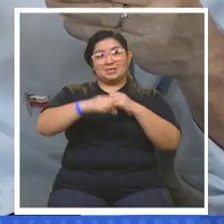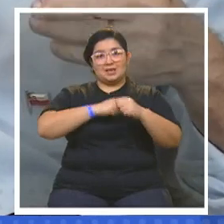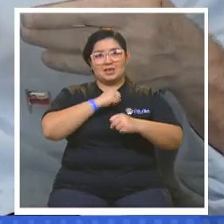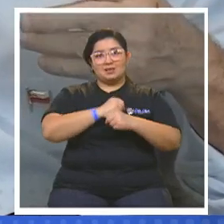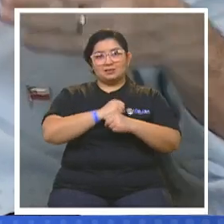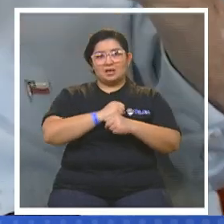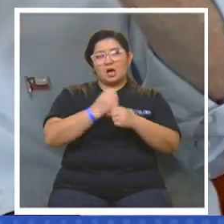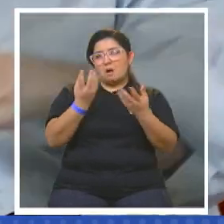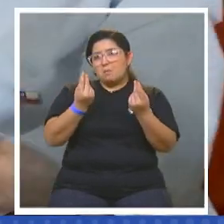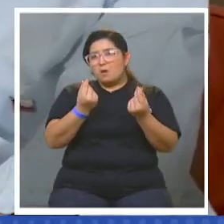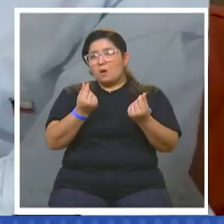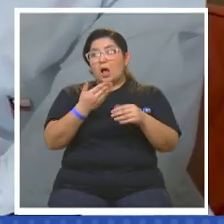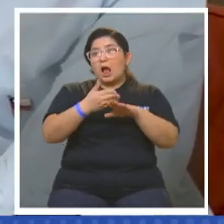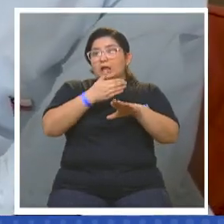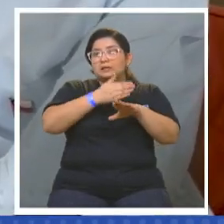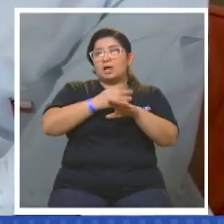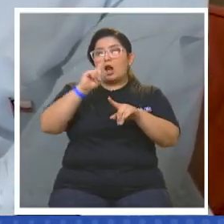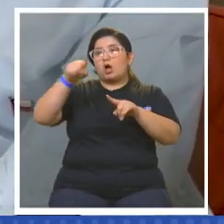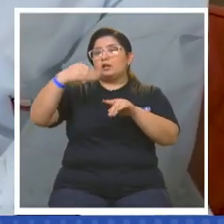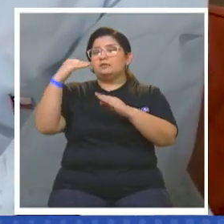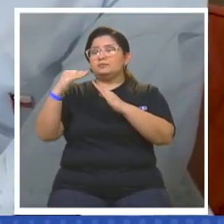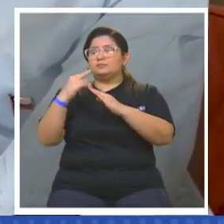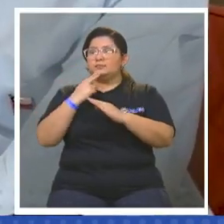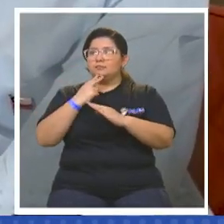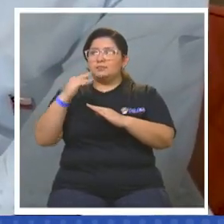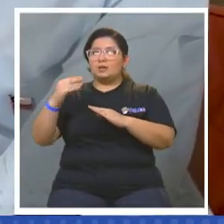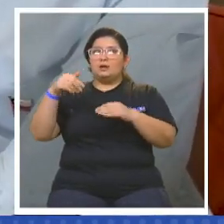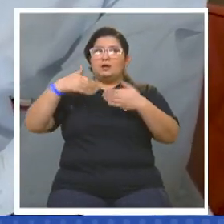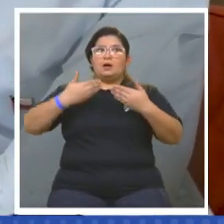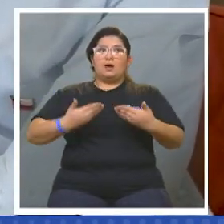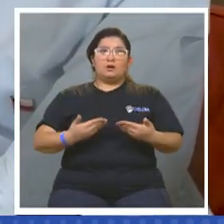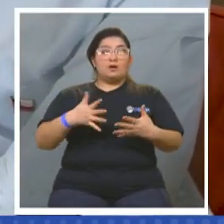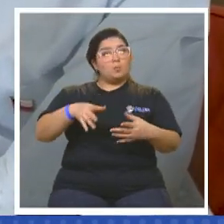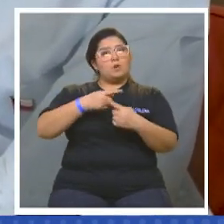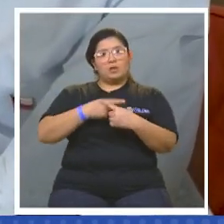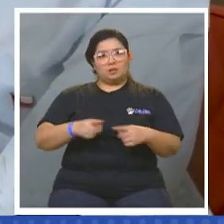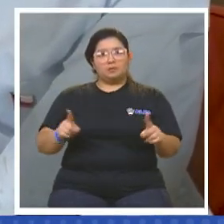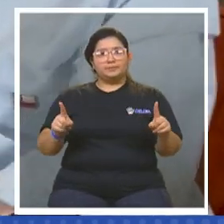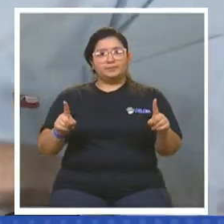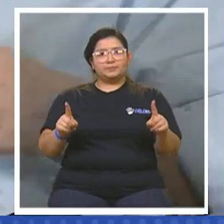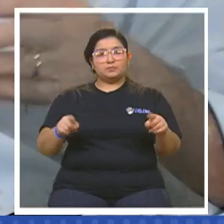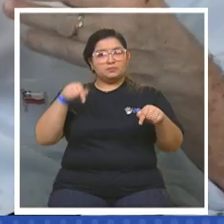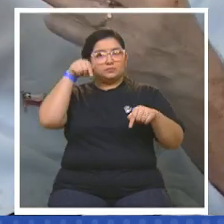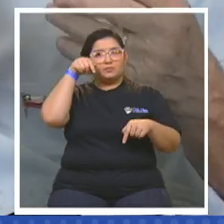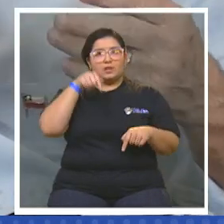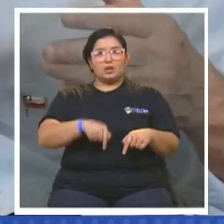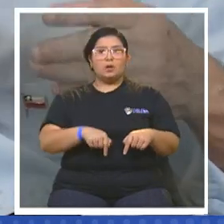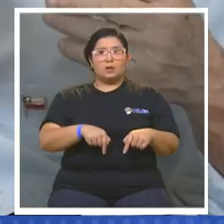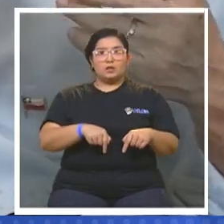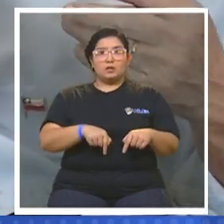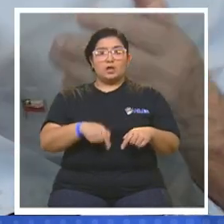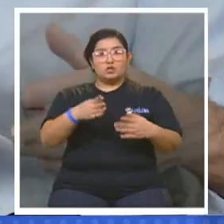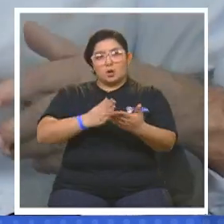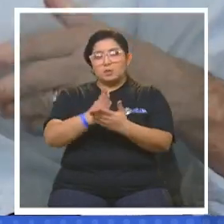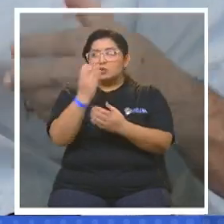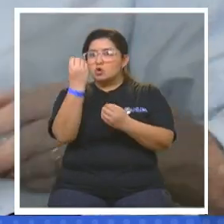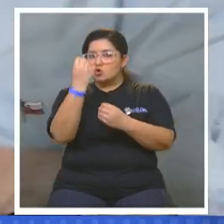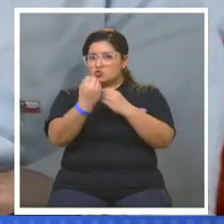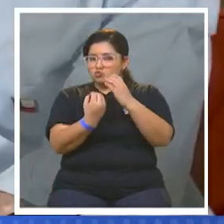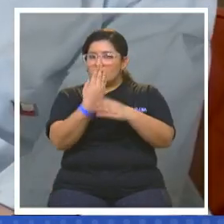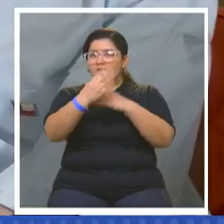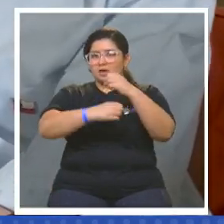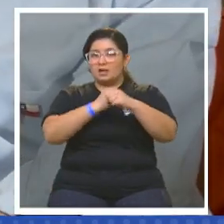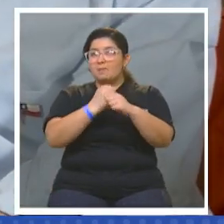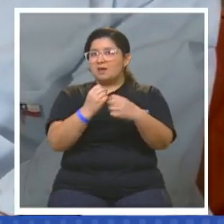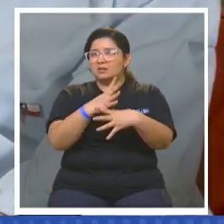de antesala a la otra vida. Ahora es muy distinto. Hoy es el comienzo de una nueva etapa llena